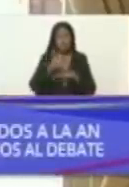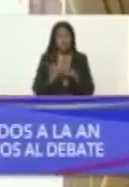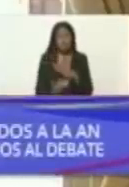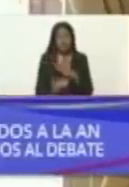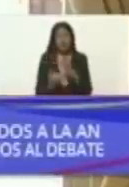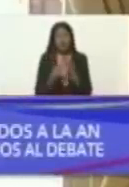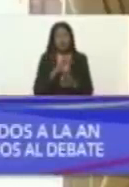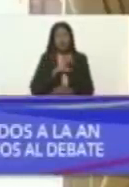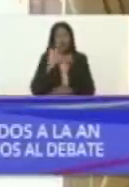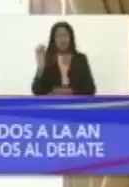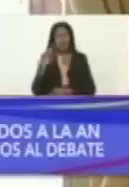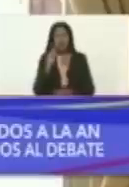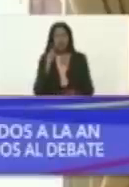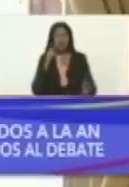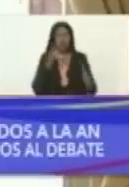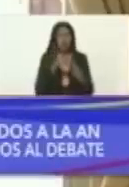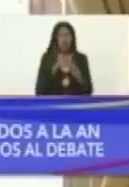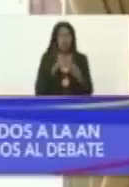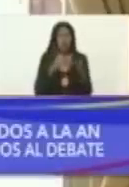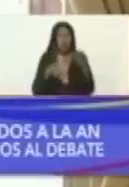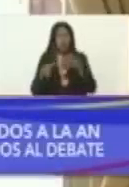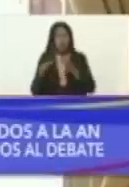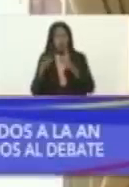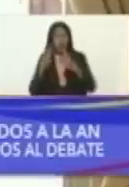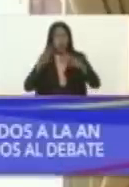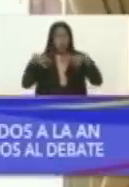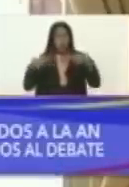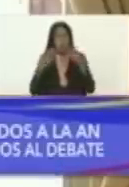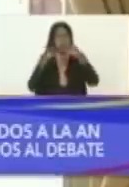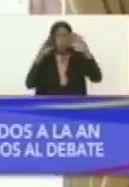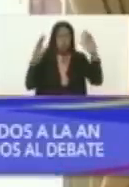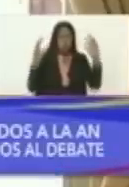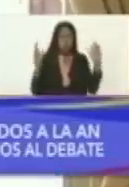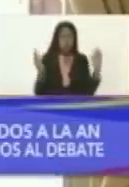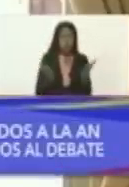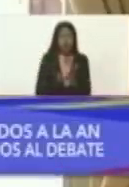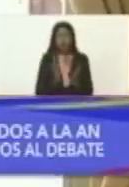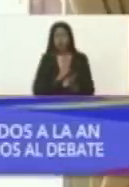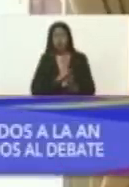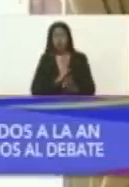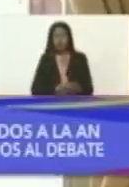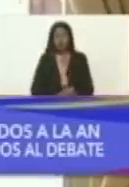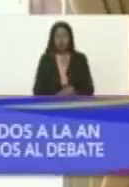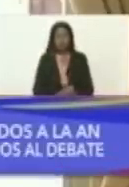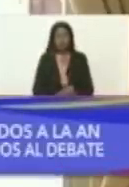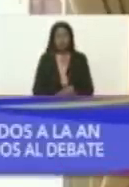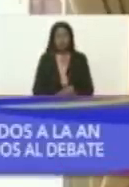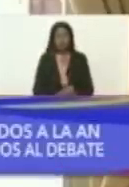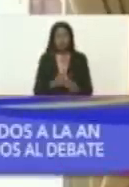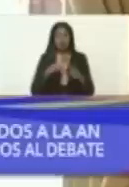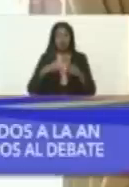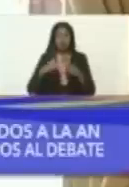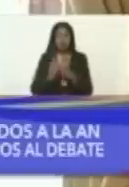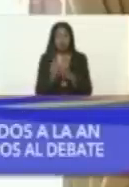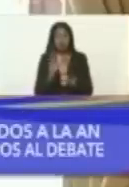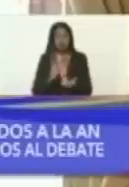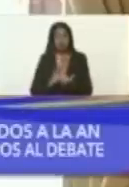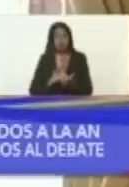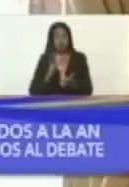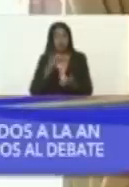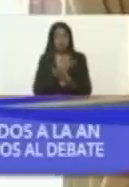y ese rumbo es la construcción de un nuevo mundo multipolar multicéntrico